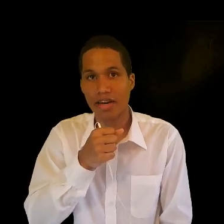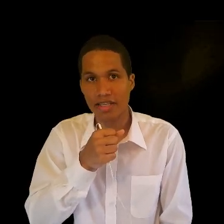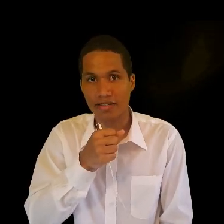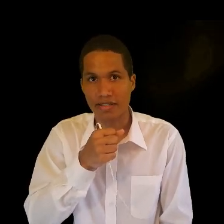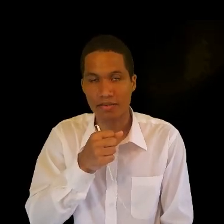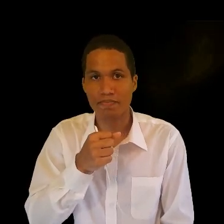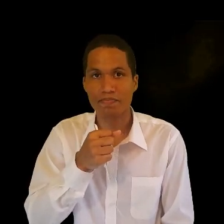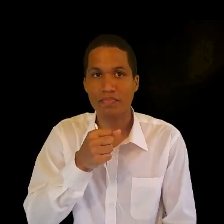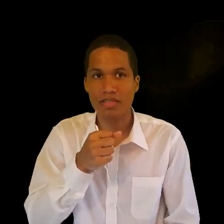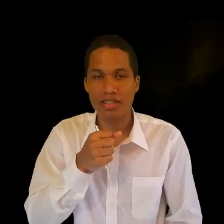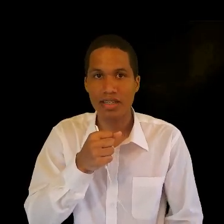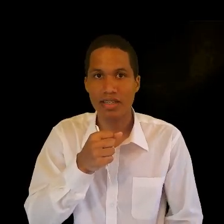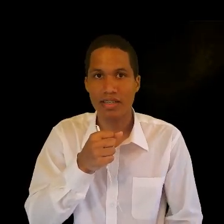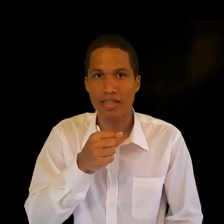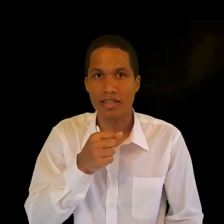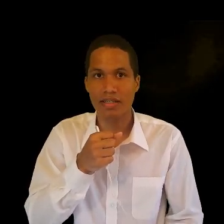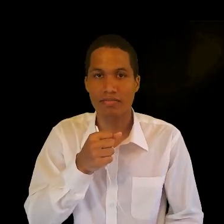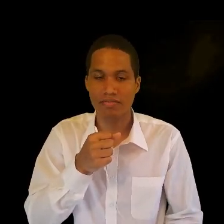modifying phrases.